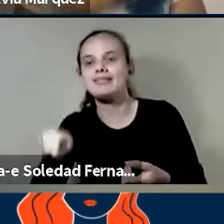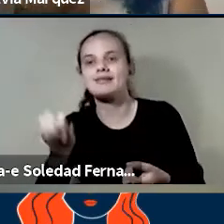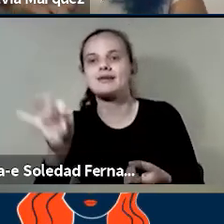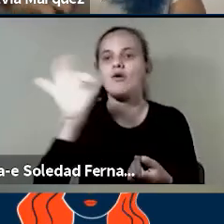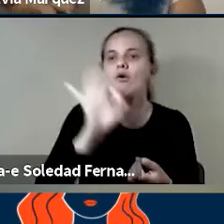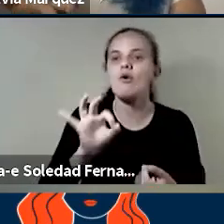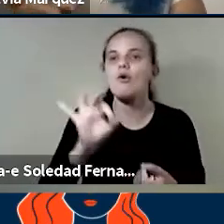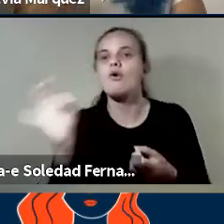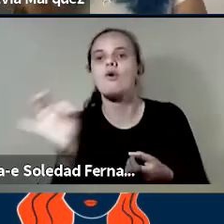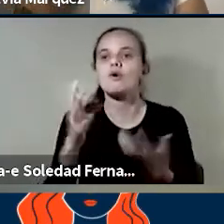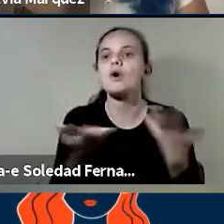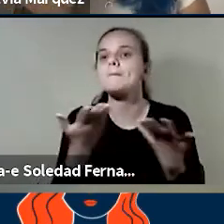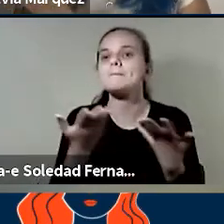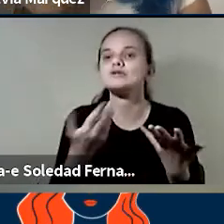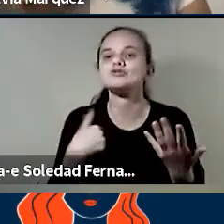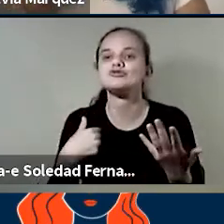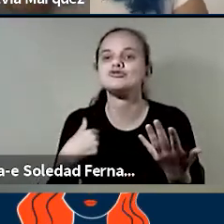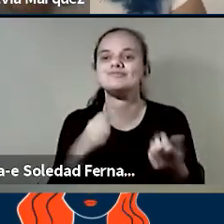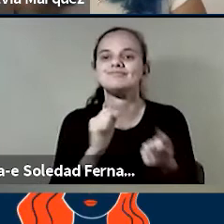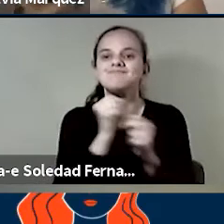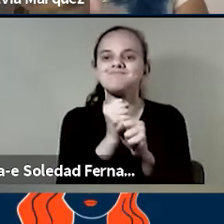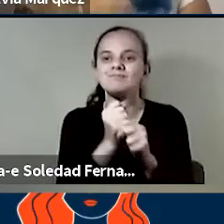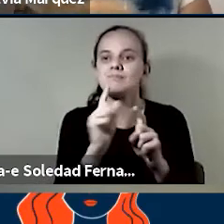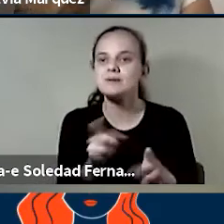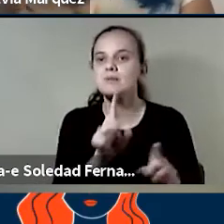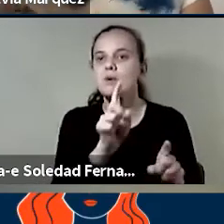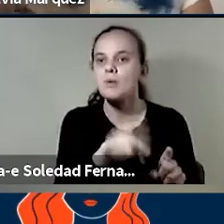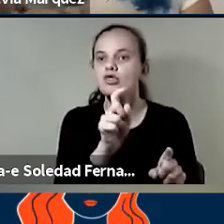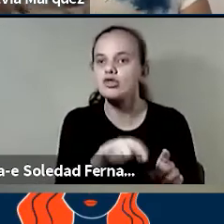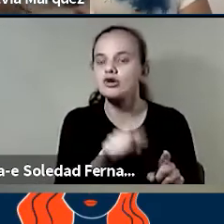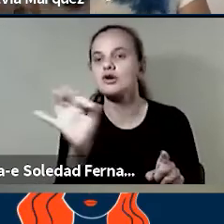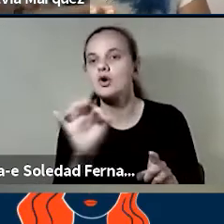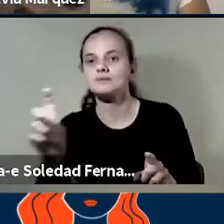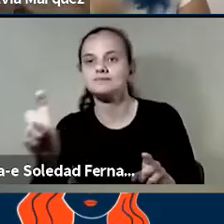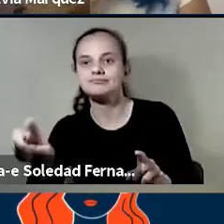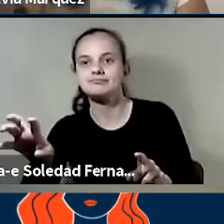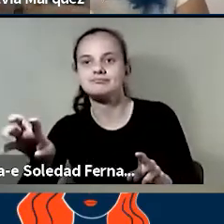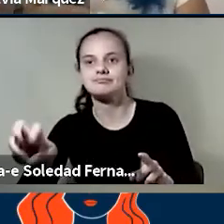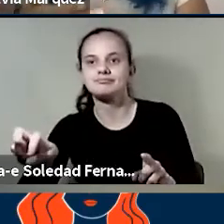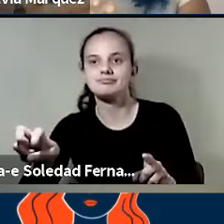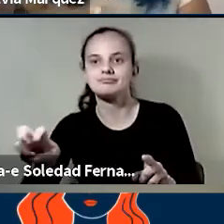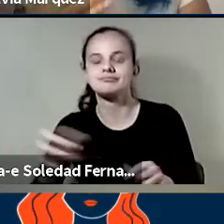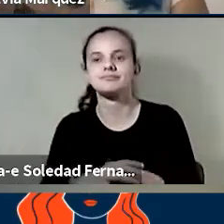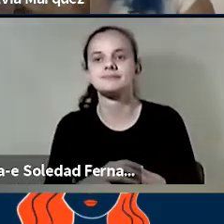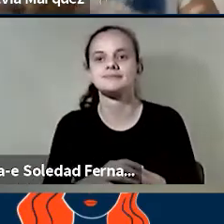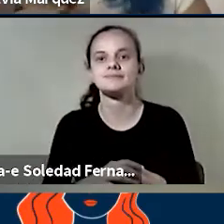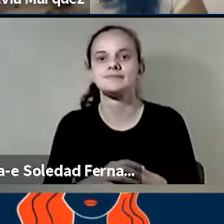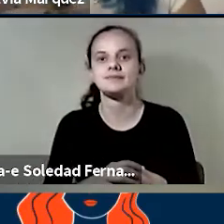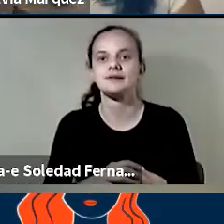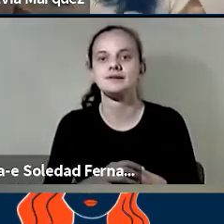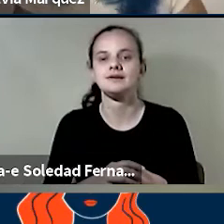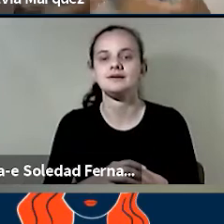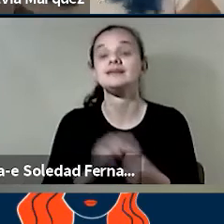lo opero, es decir, si le tengo que hacer un clic, si tengo que hacer un intro, cómo realmente puedo interactuar con ese botón y qué va a